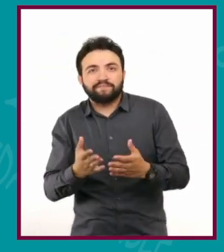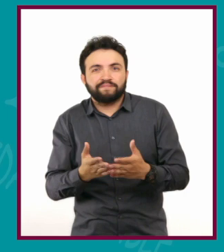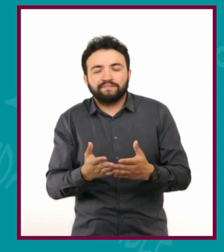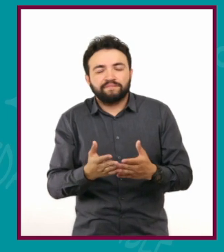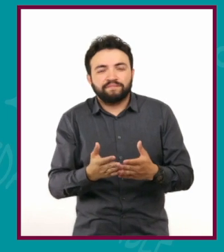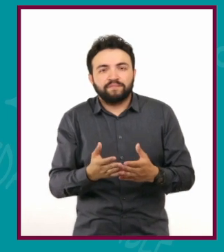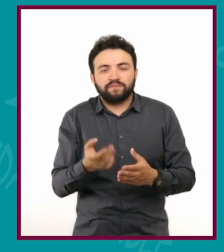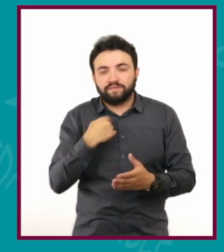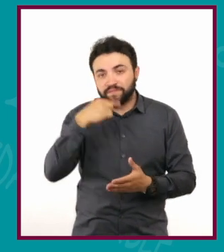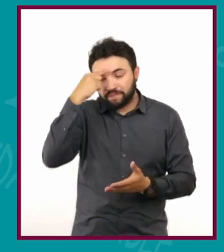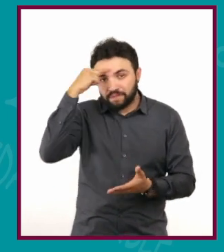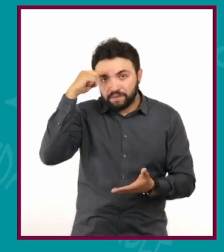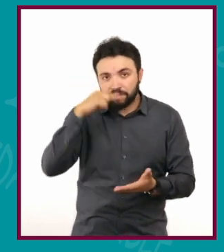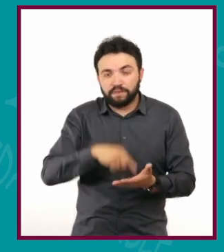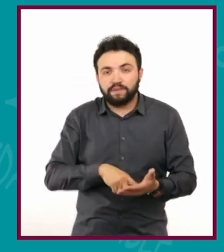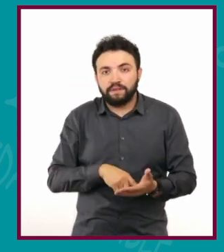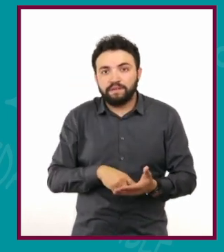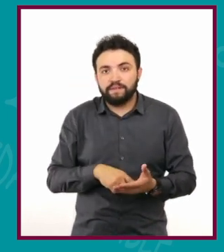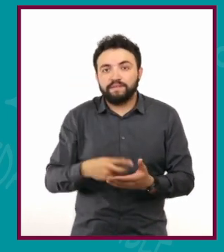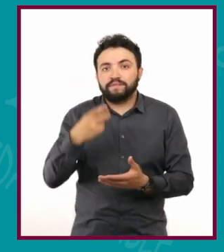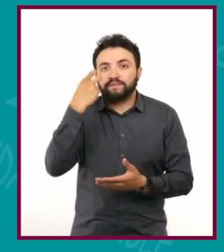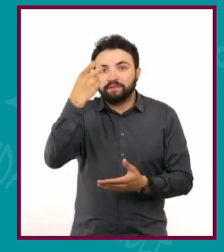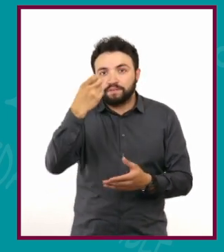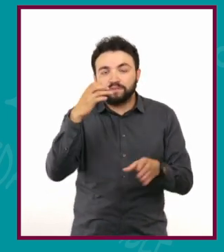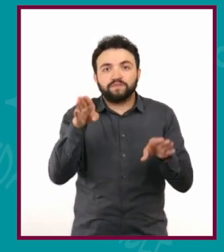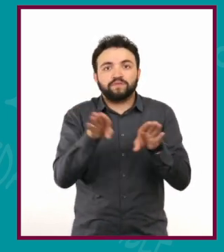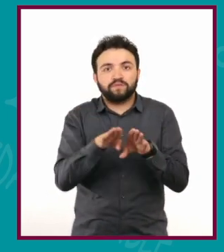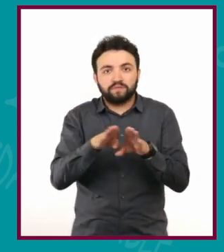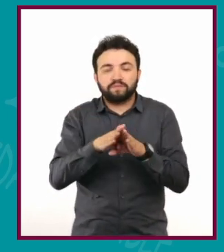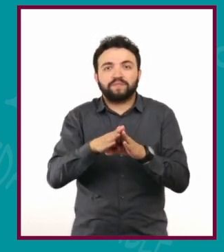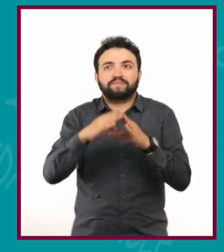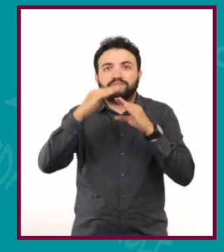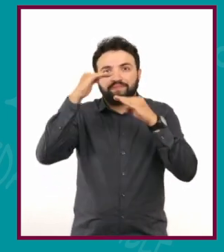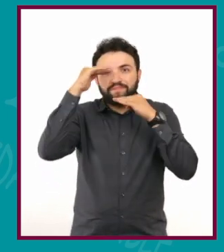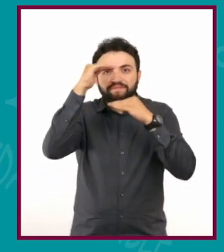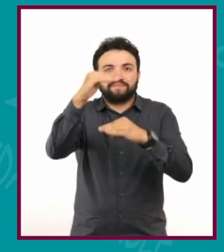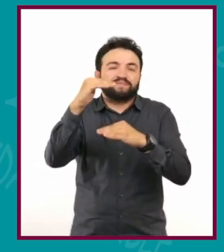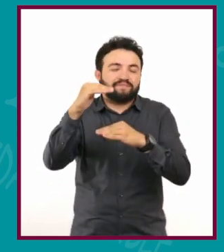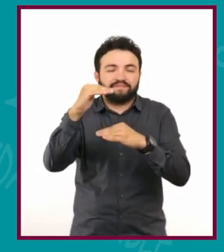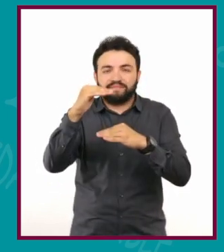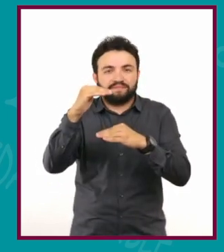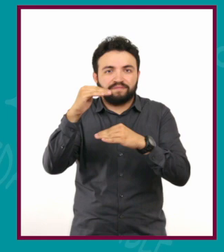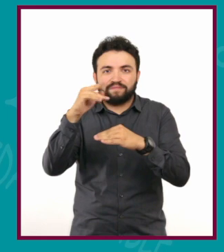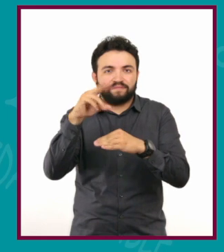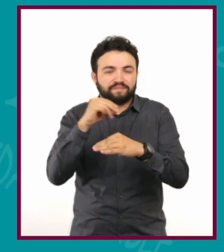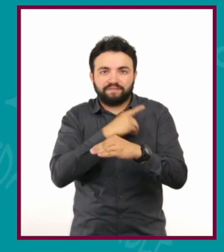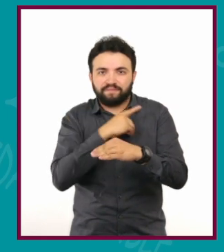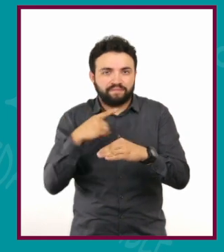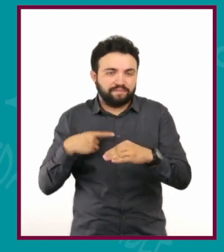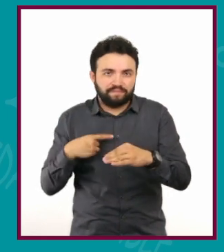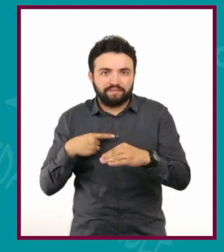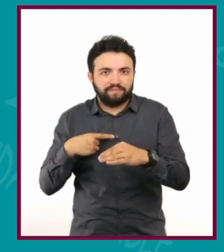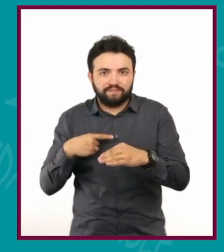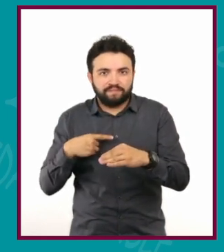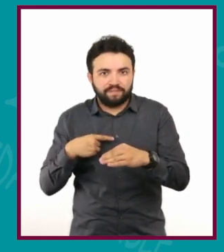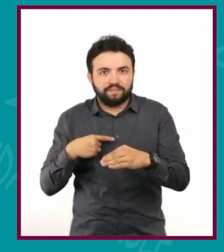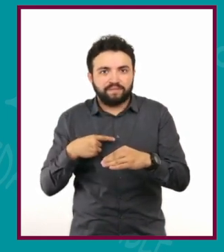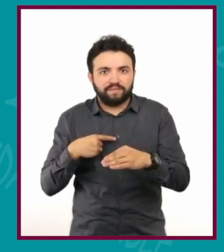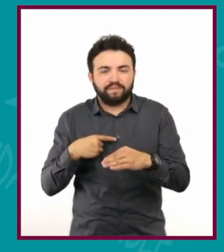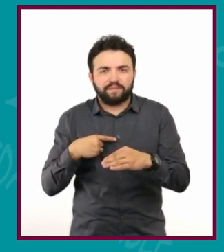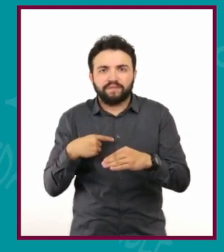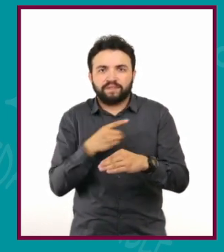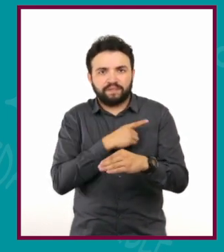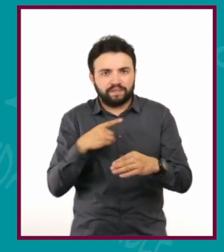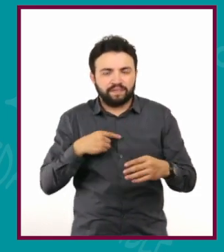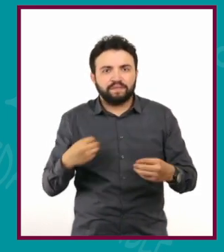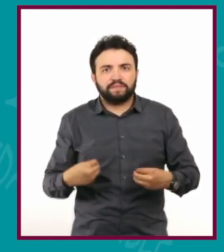que es un encuadre limitante y no deberíamos de vivir